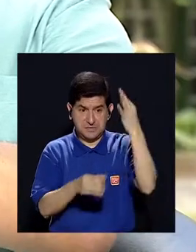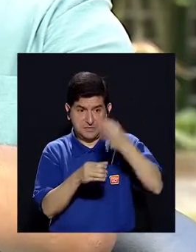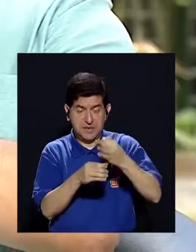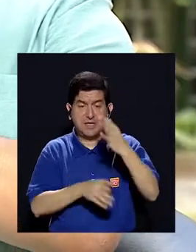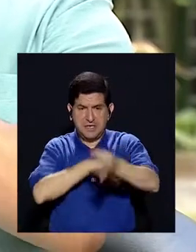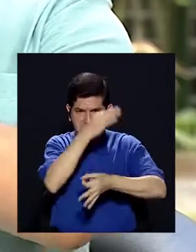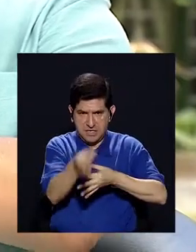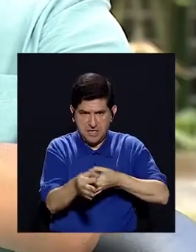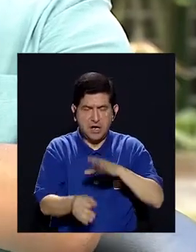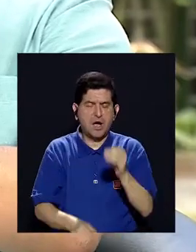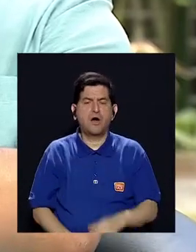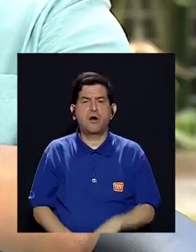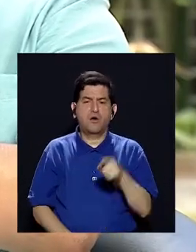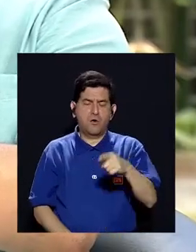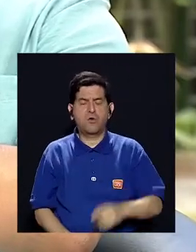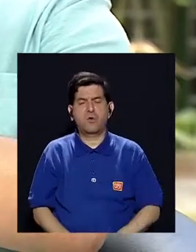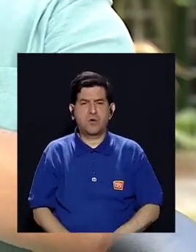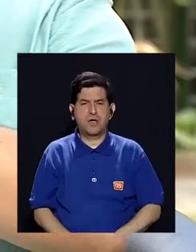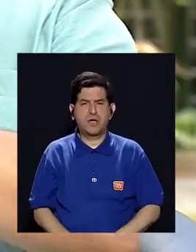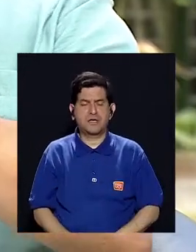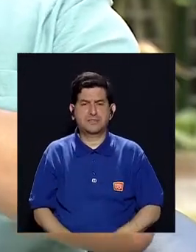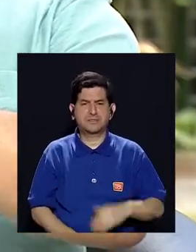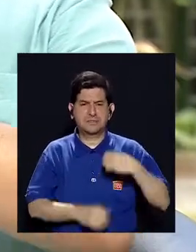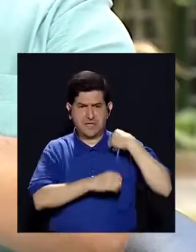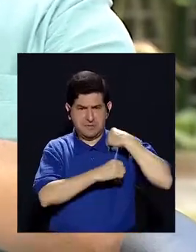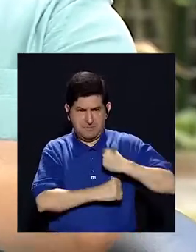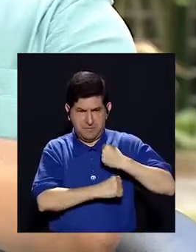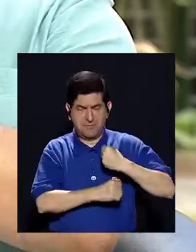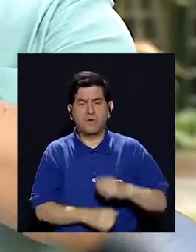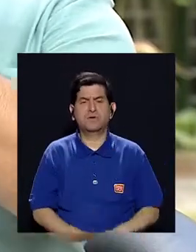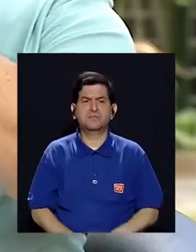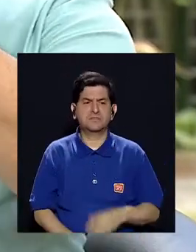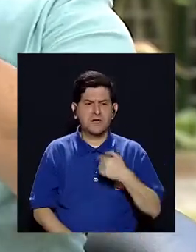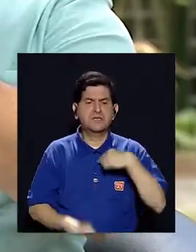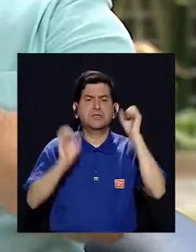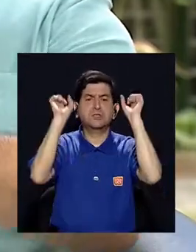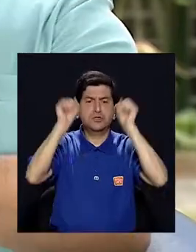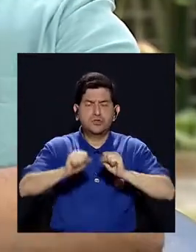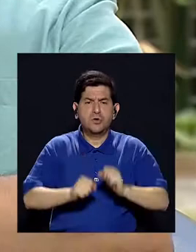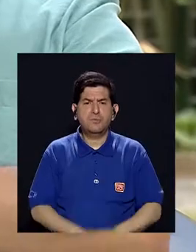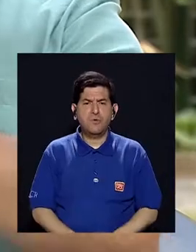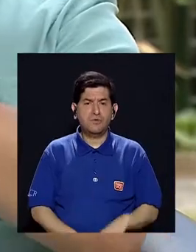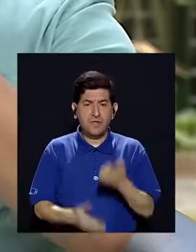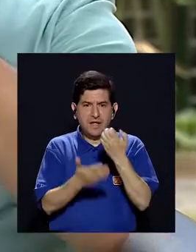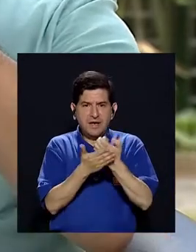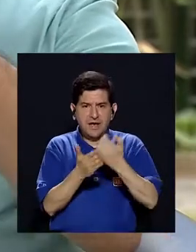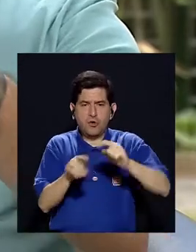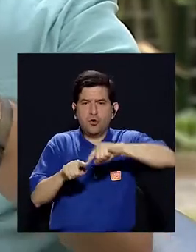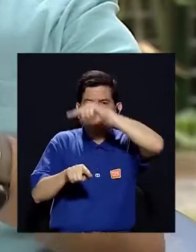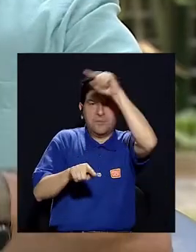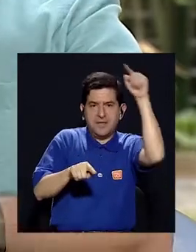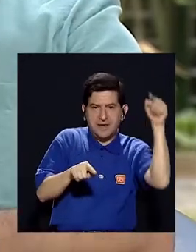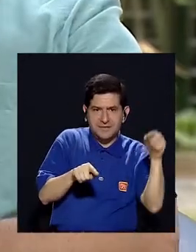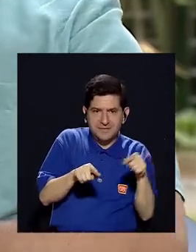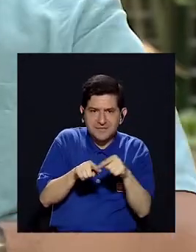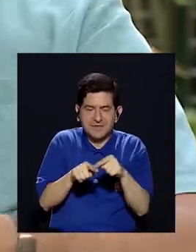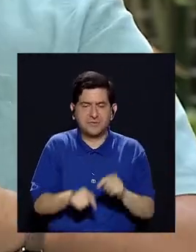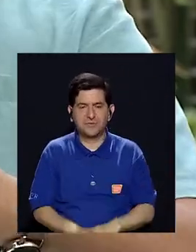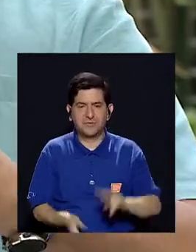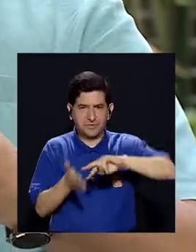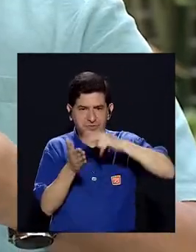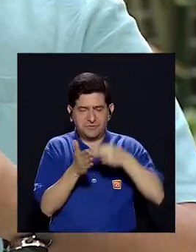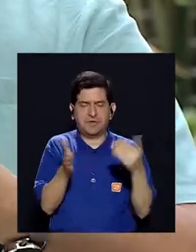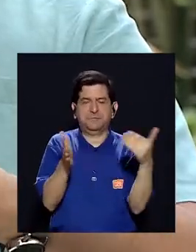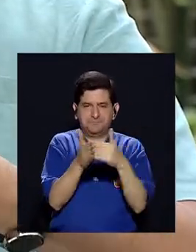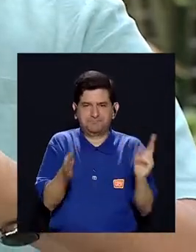pajillas sustituta, que si tengo esta bolsa de tela que ya no me sirve, es poder meterla dentro de esa economía circular, dentro de